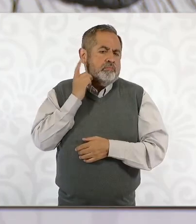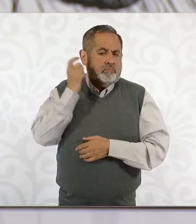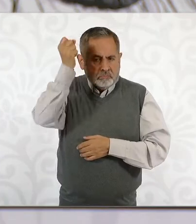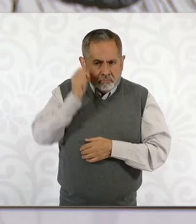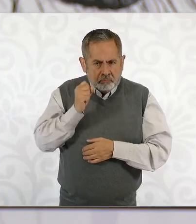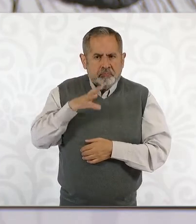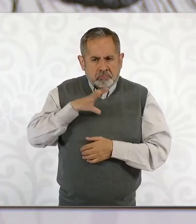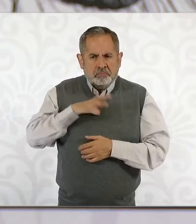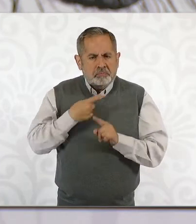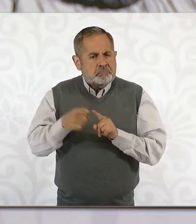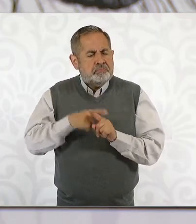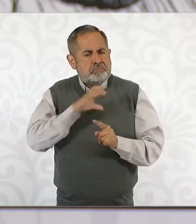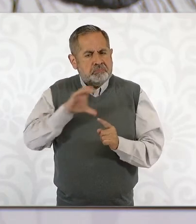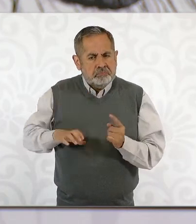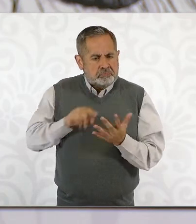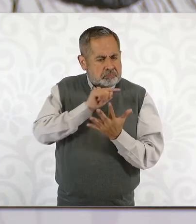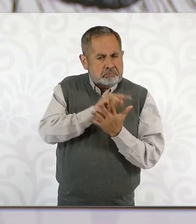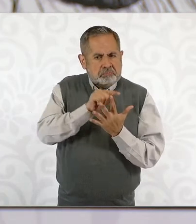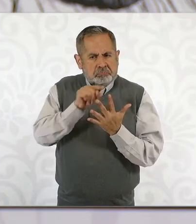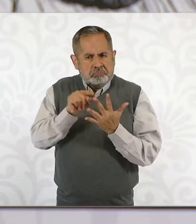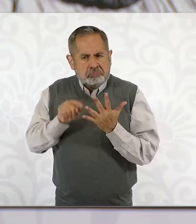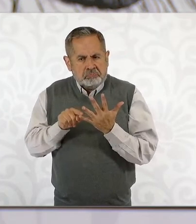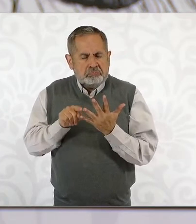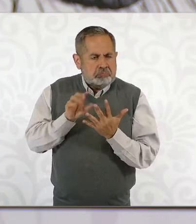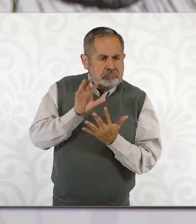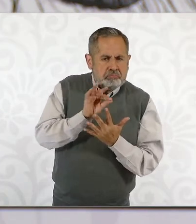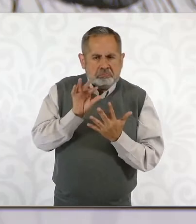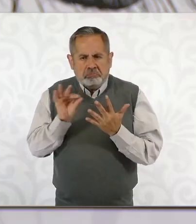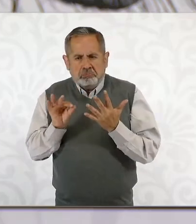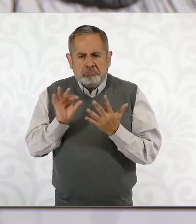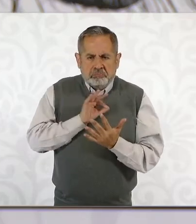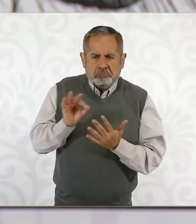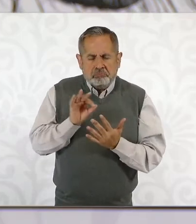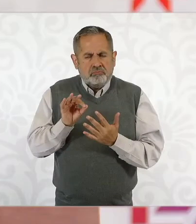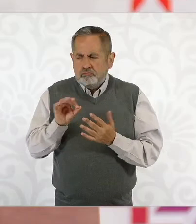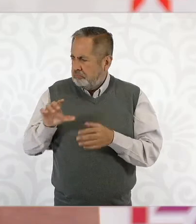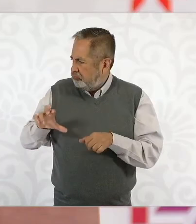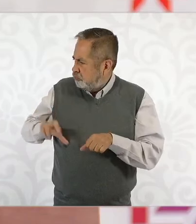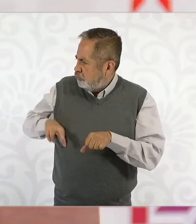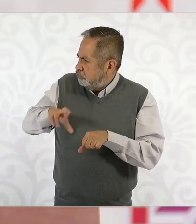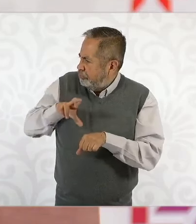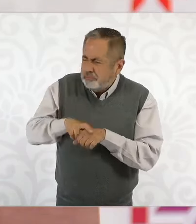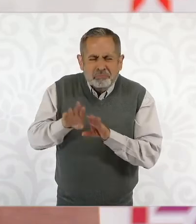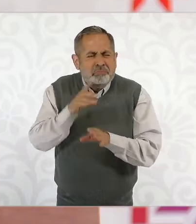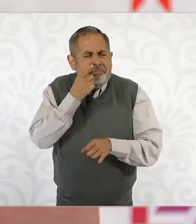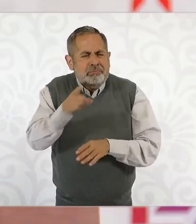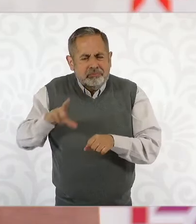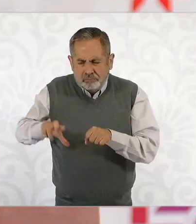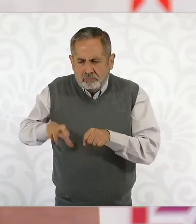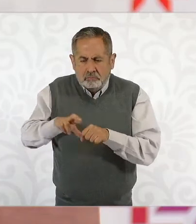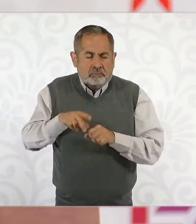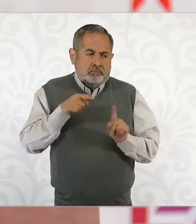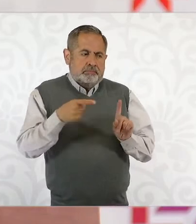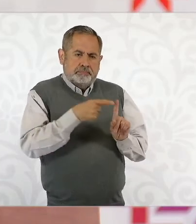candidatos o candidatas a ser gobernadores, ¿cómo se dice? En funciones. Una vez que